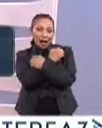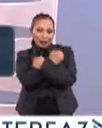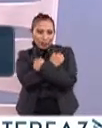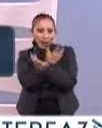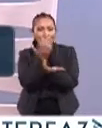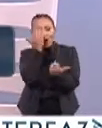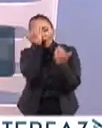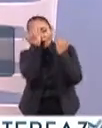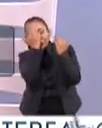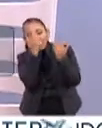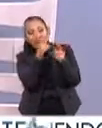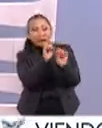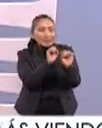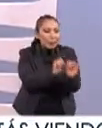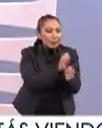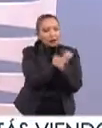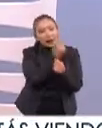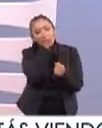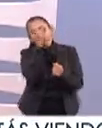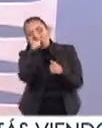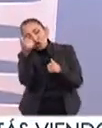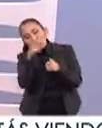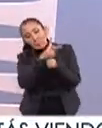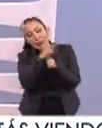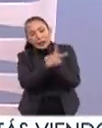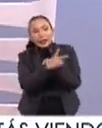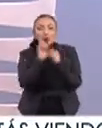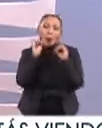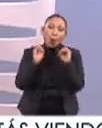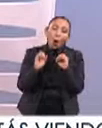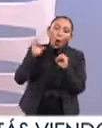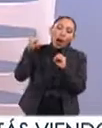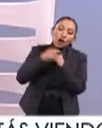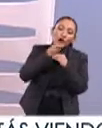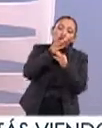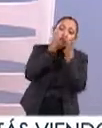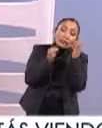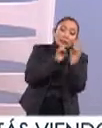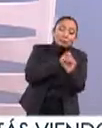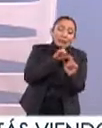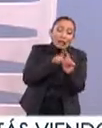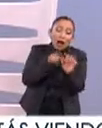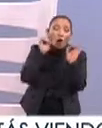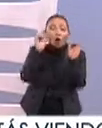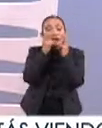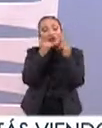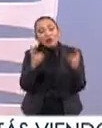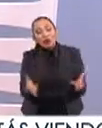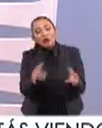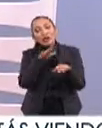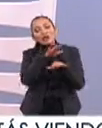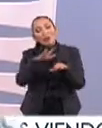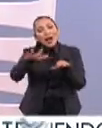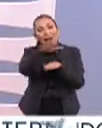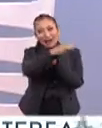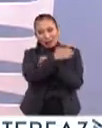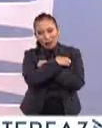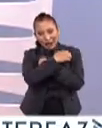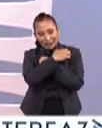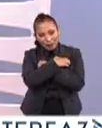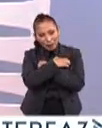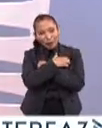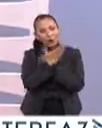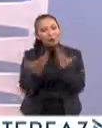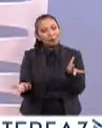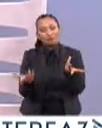sea conociendo los sistemas educativos de algún país, alguna noticia en particular o alguna historia acerca del sector educativo